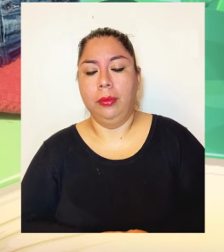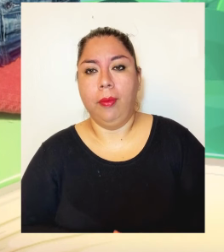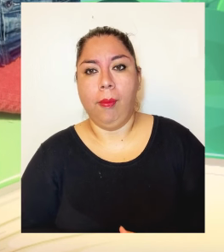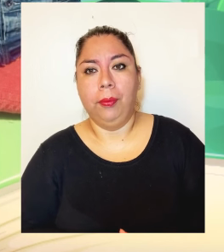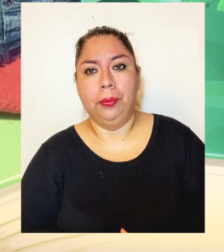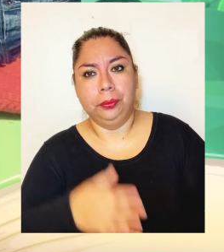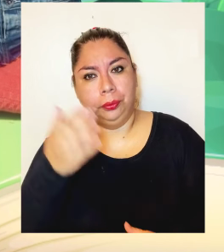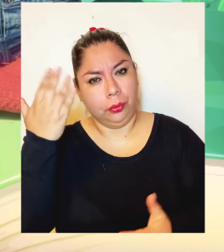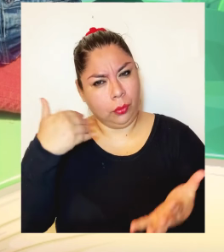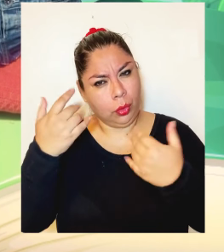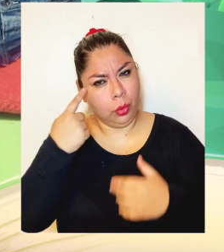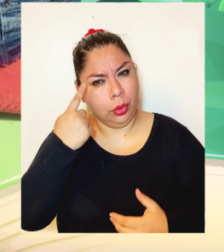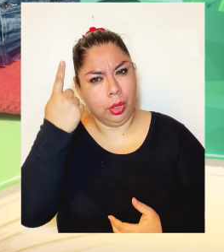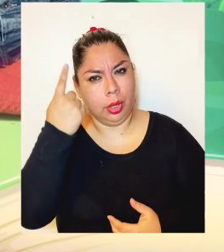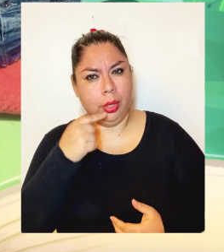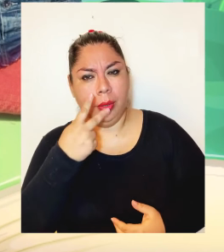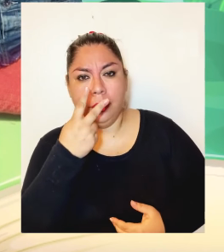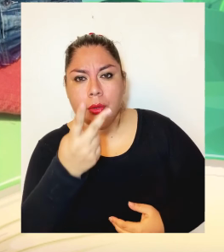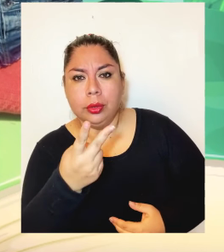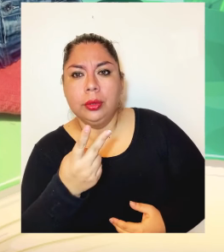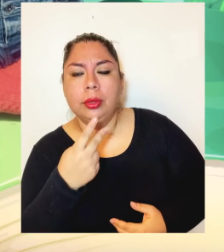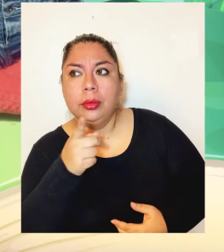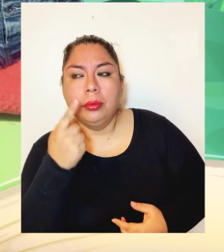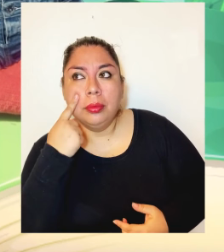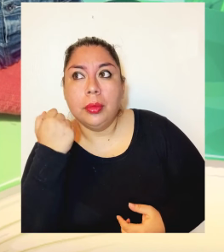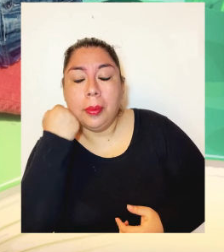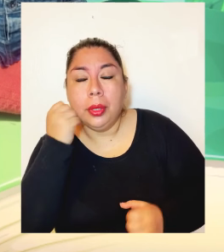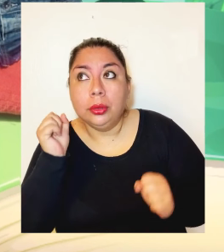Emilia miró a su madre sorprendida.